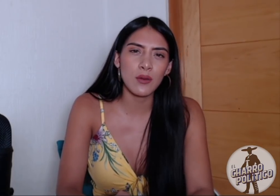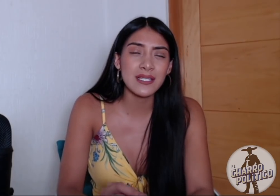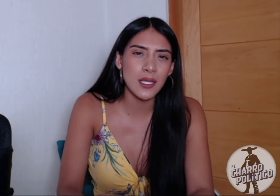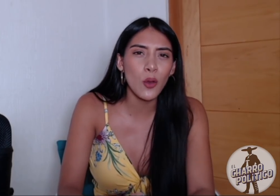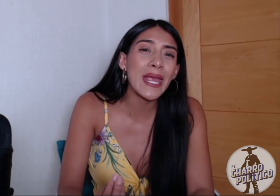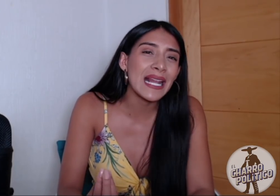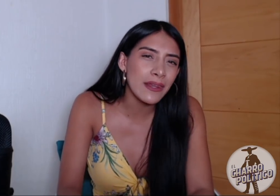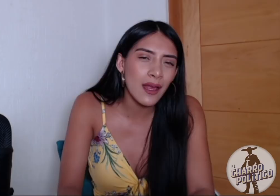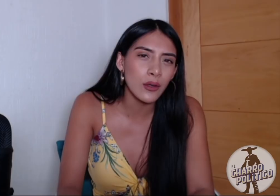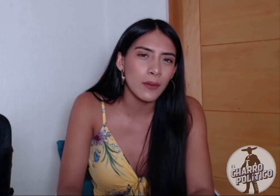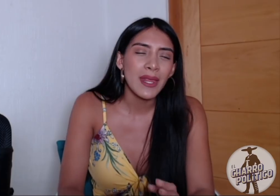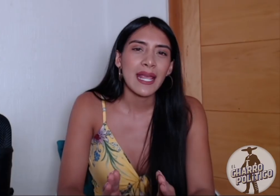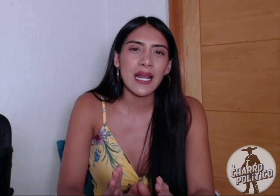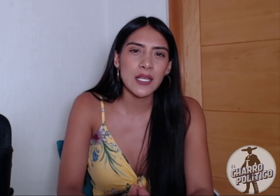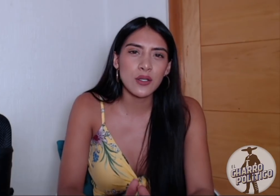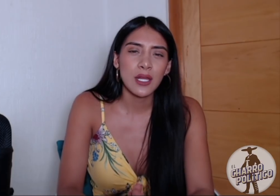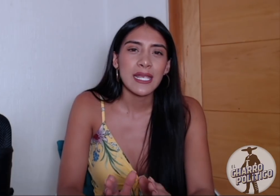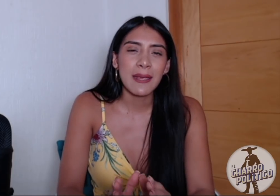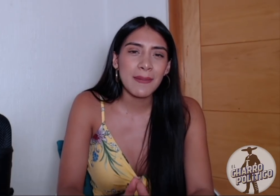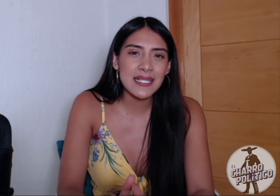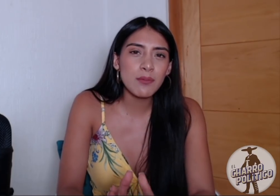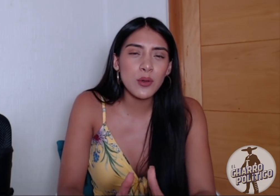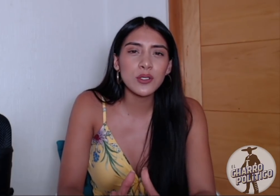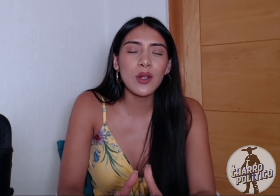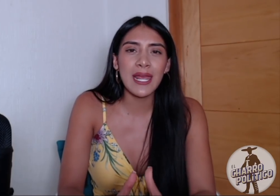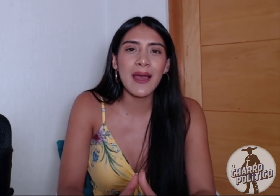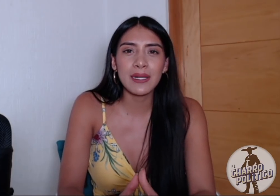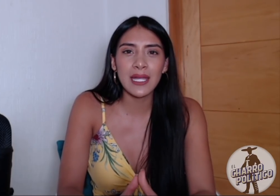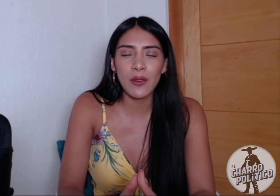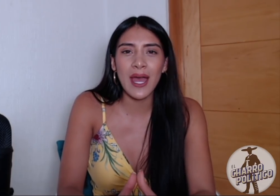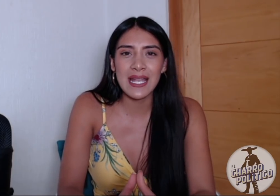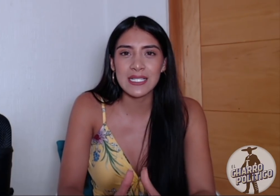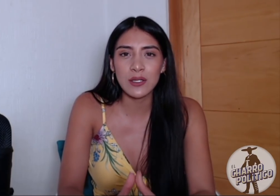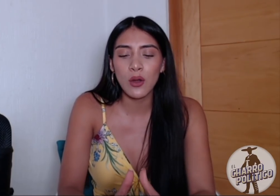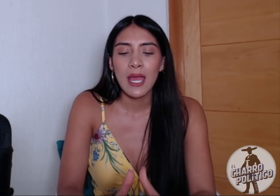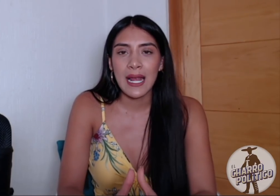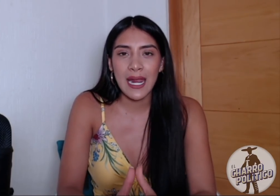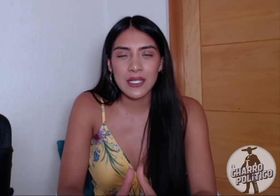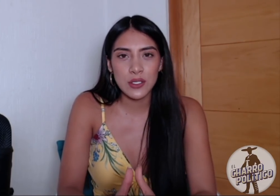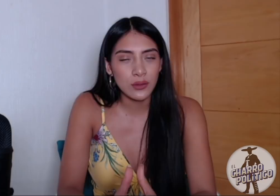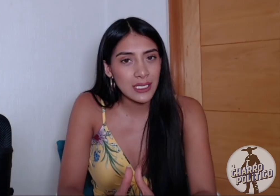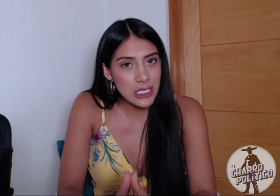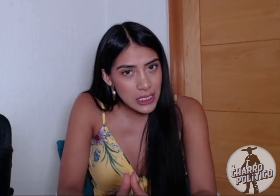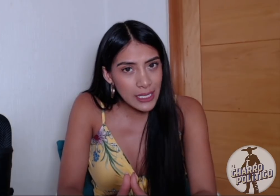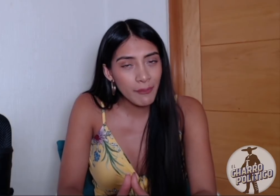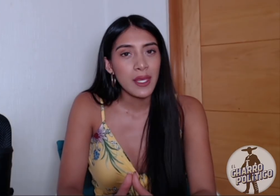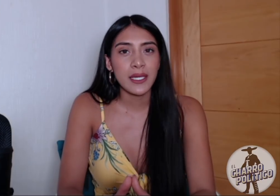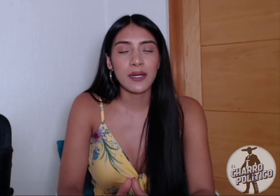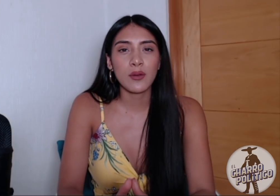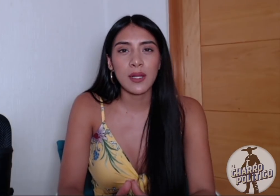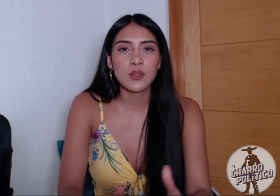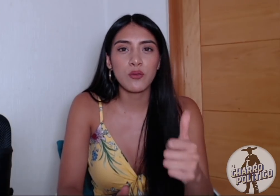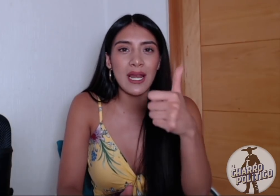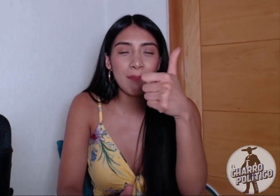López Obrador señaló el día de hoy que la nación que más apoyo le ha brindado ha sido la nación de China,